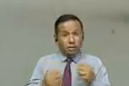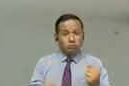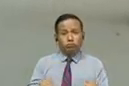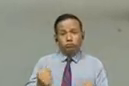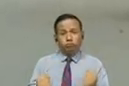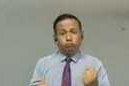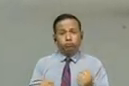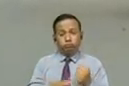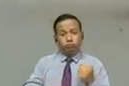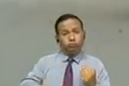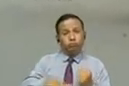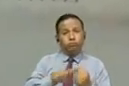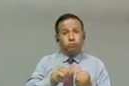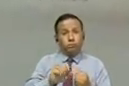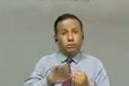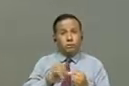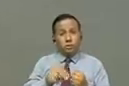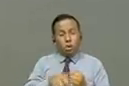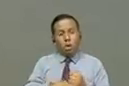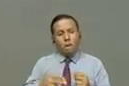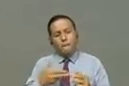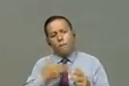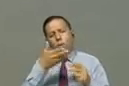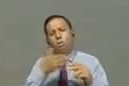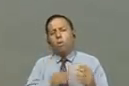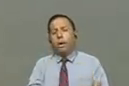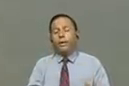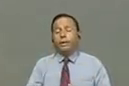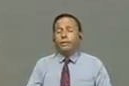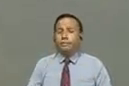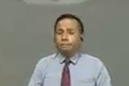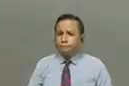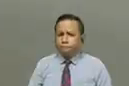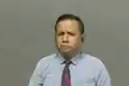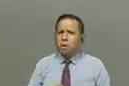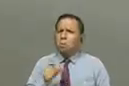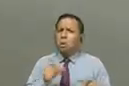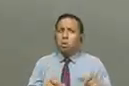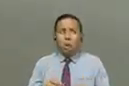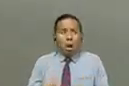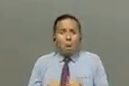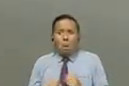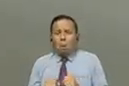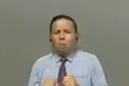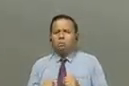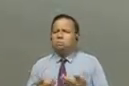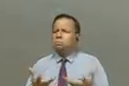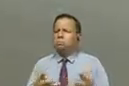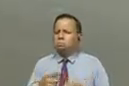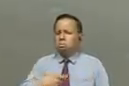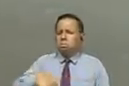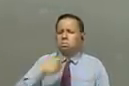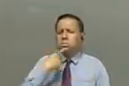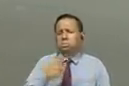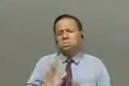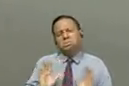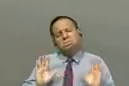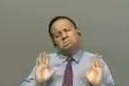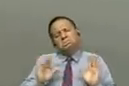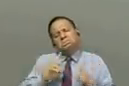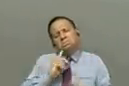a que es el primer crimen, en el vecindario tampoco se erizan. Usted sabe que nadie mata por matar, ¿no? Porque usted